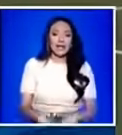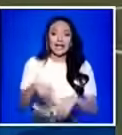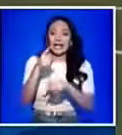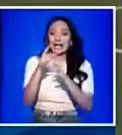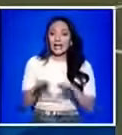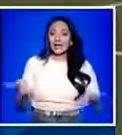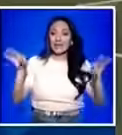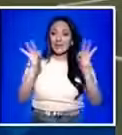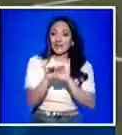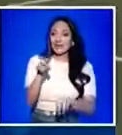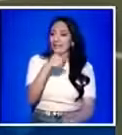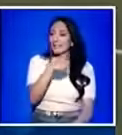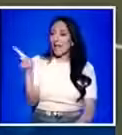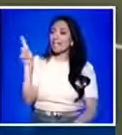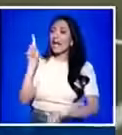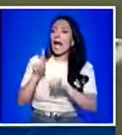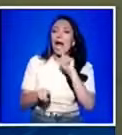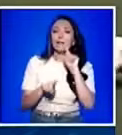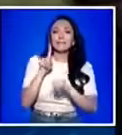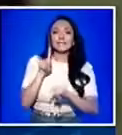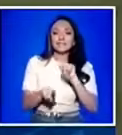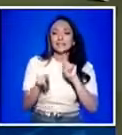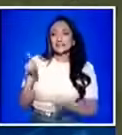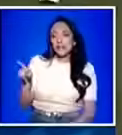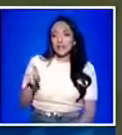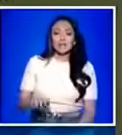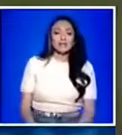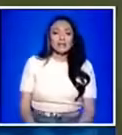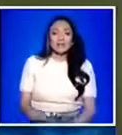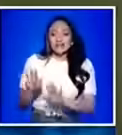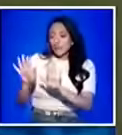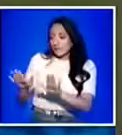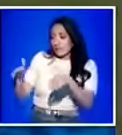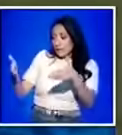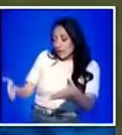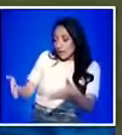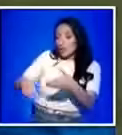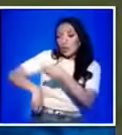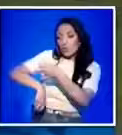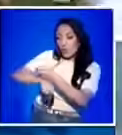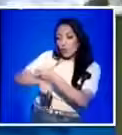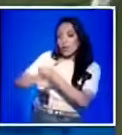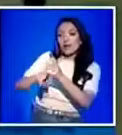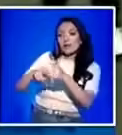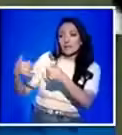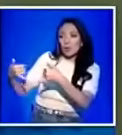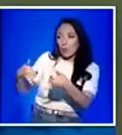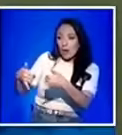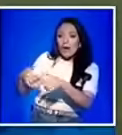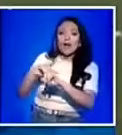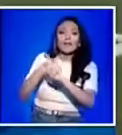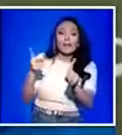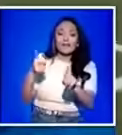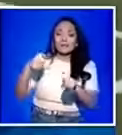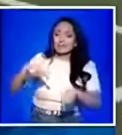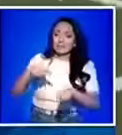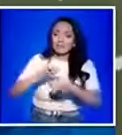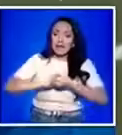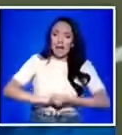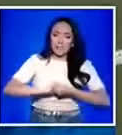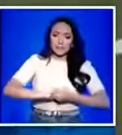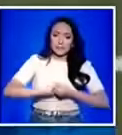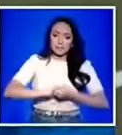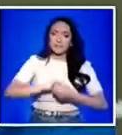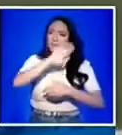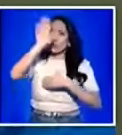compartir. No va a haber precisamente la rivalidad en el campo de juego, pero la amistad perdura. Sí, el fútbol barrial y el fútbol en general,